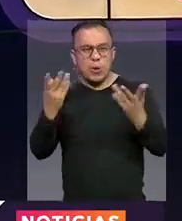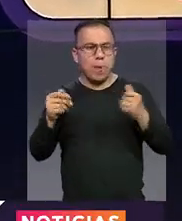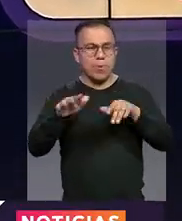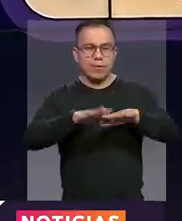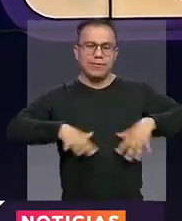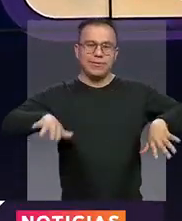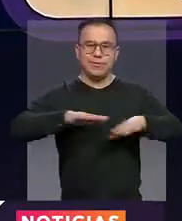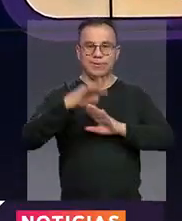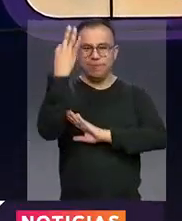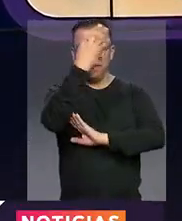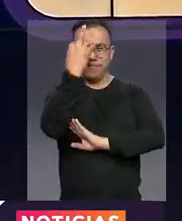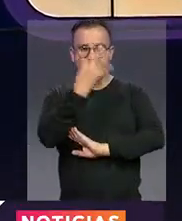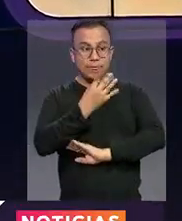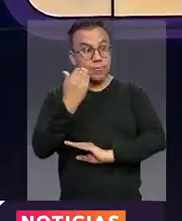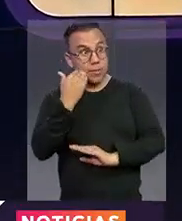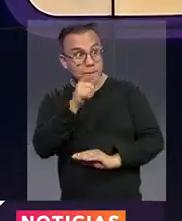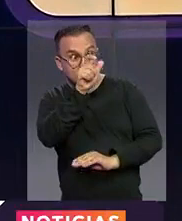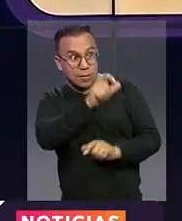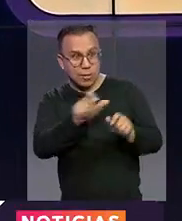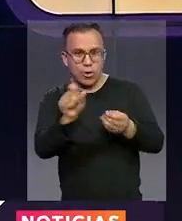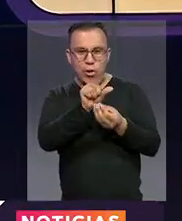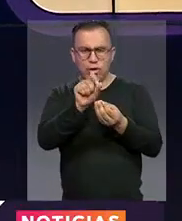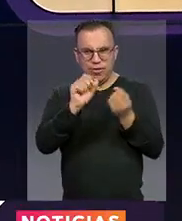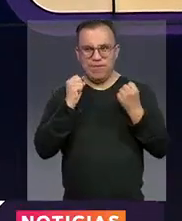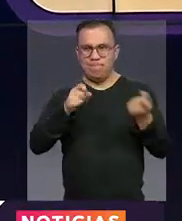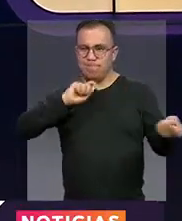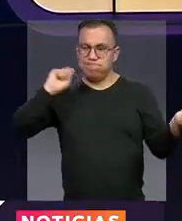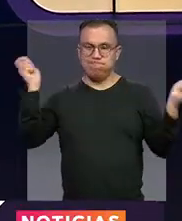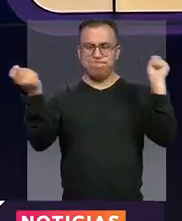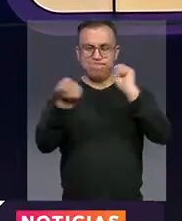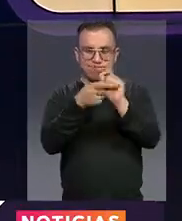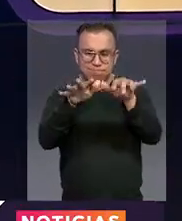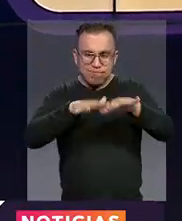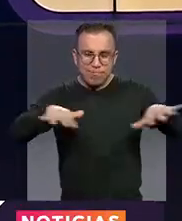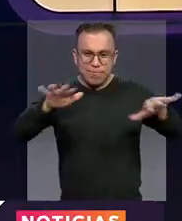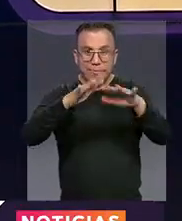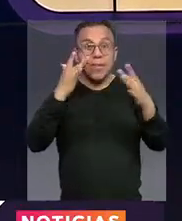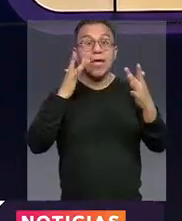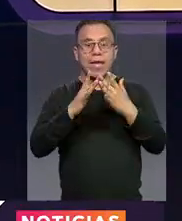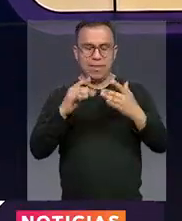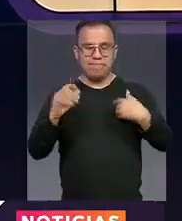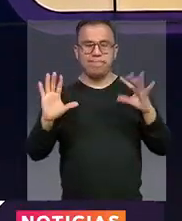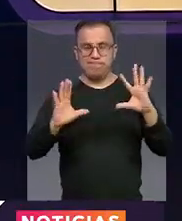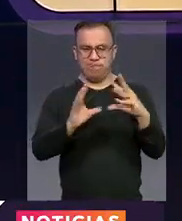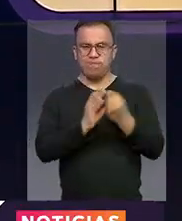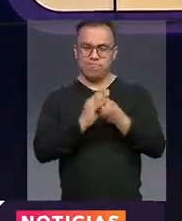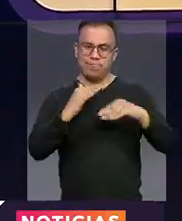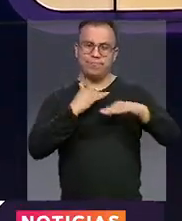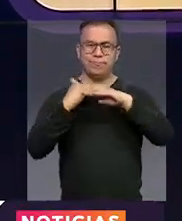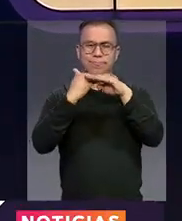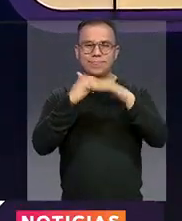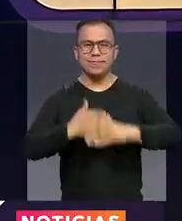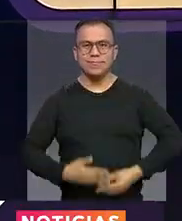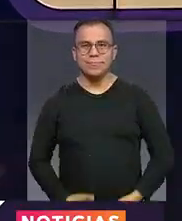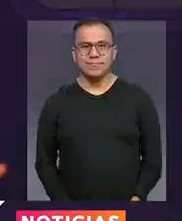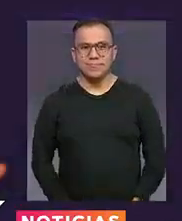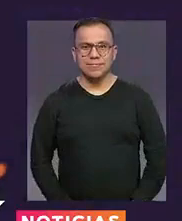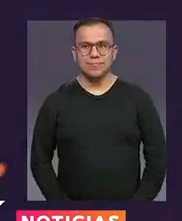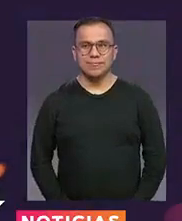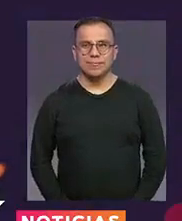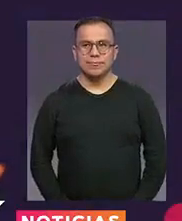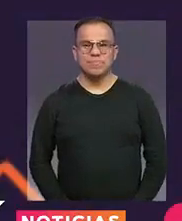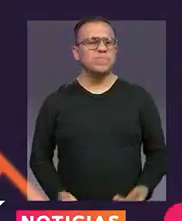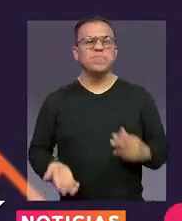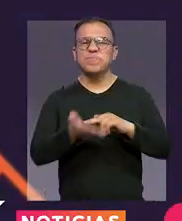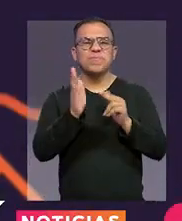los rostros de 11 mujeres para resaltar su poder de transformación hacia una sociedad más incluyente y equitativa.